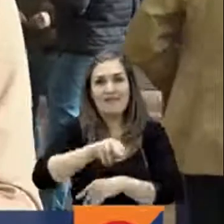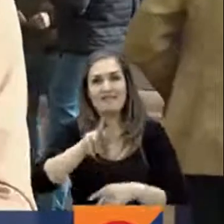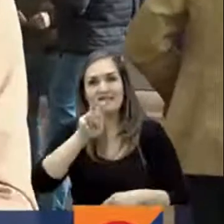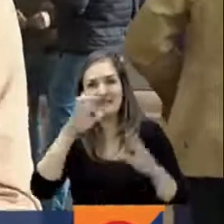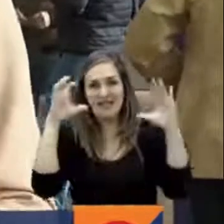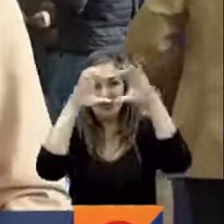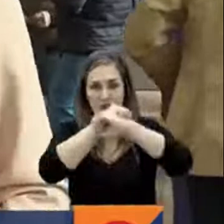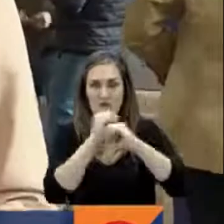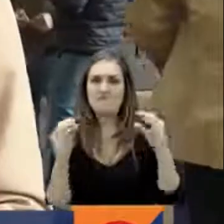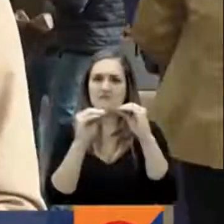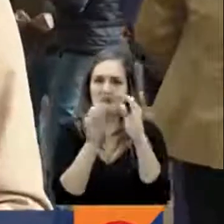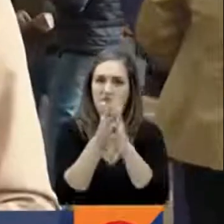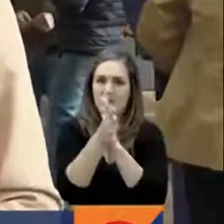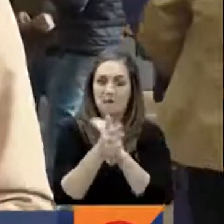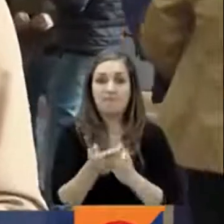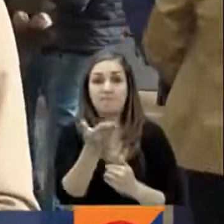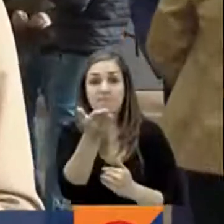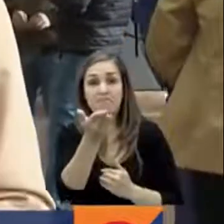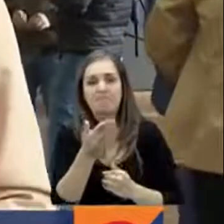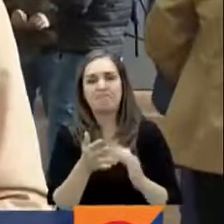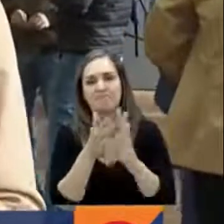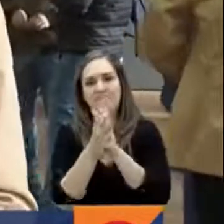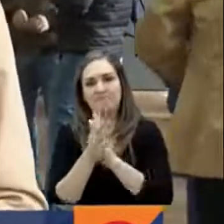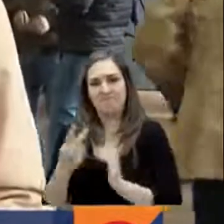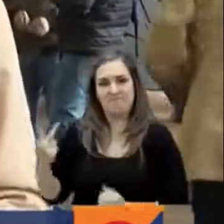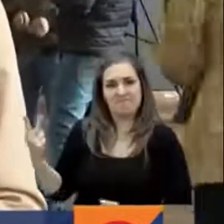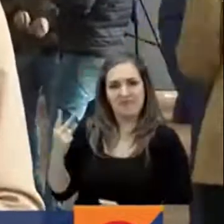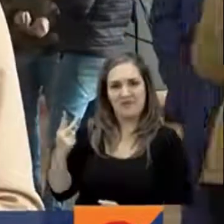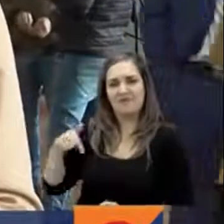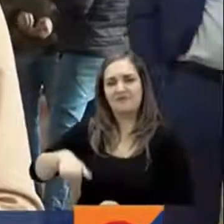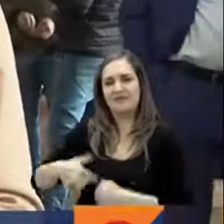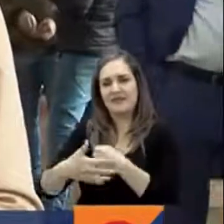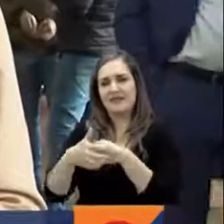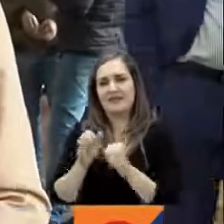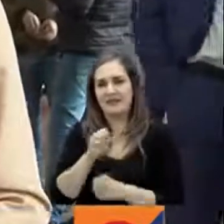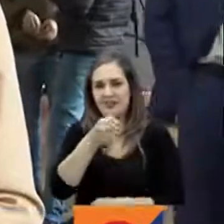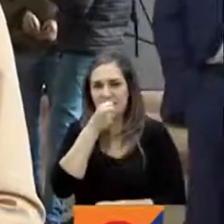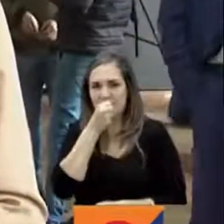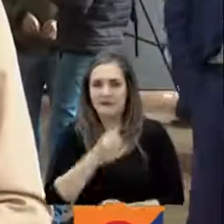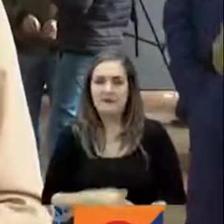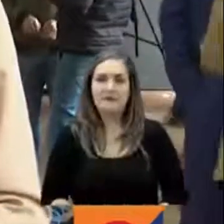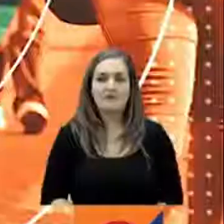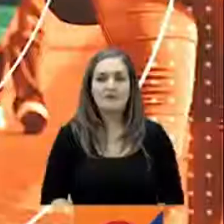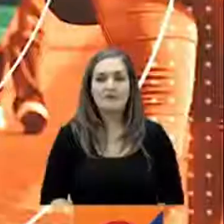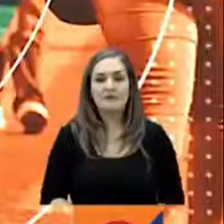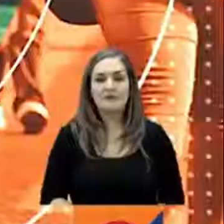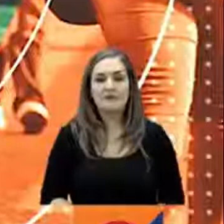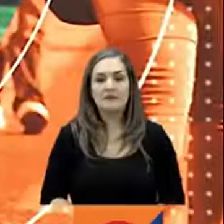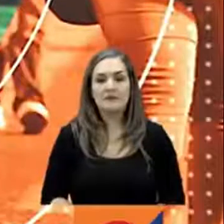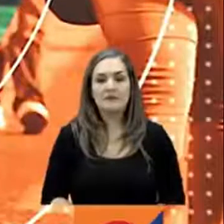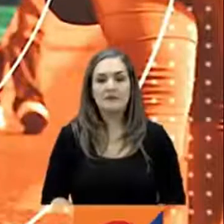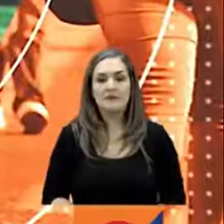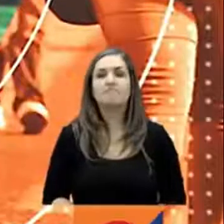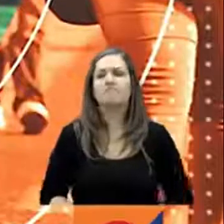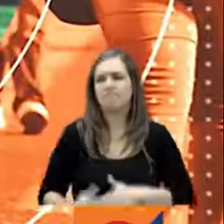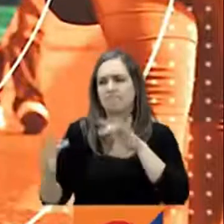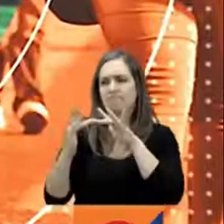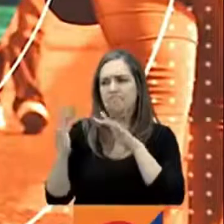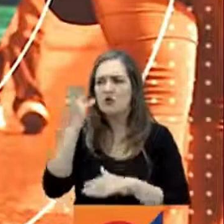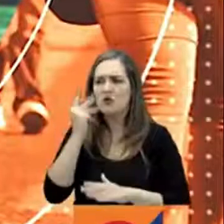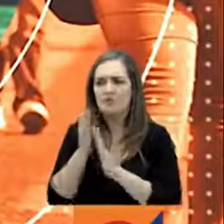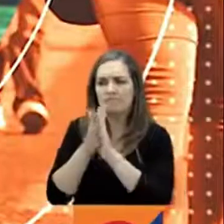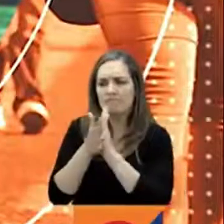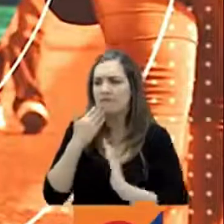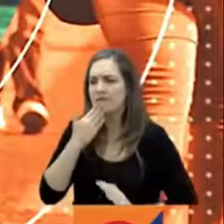noche. Regresamos con ustedes, Luisa Barberi y John López, RTVC Noticias, conectados 24/7. Conectados